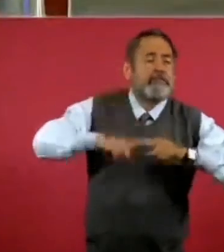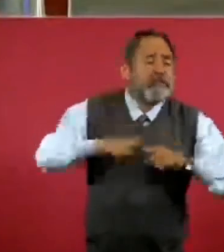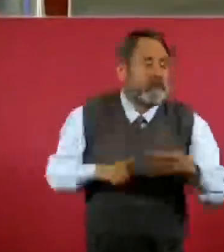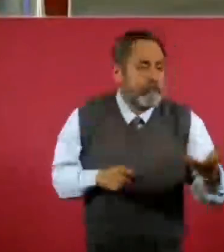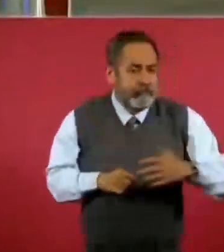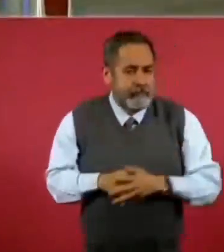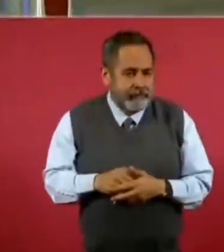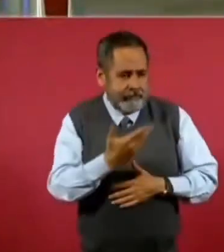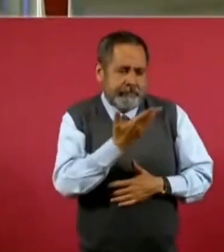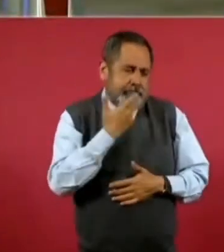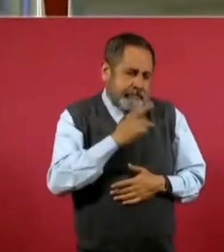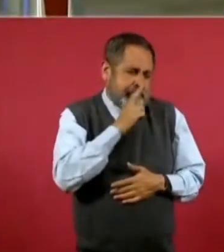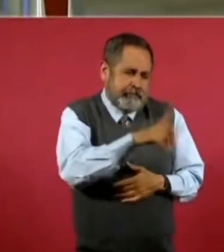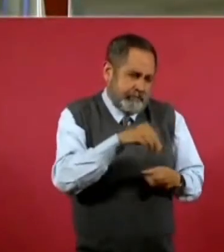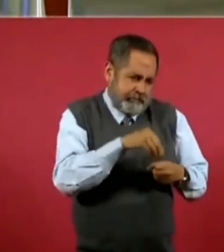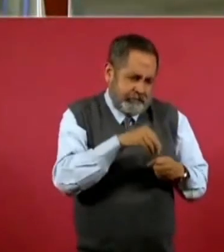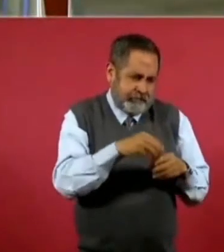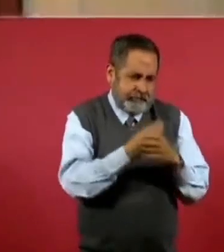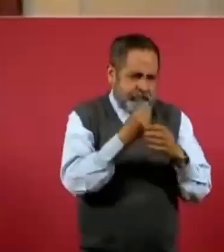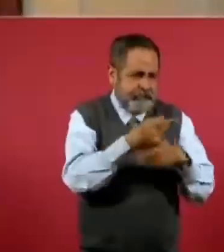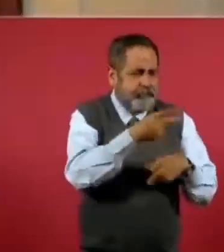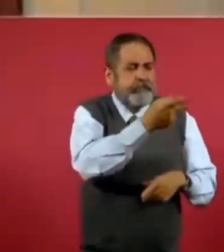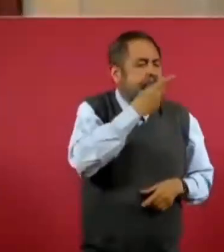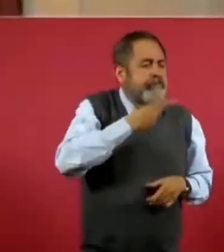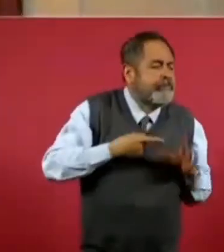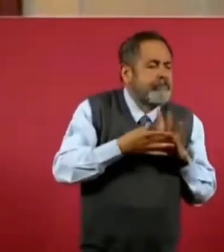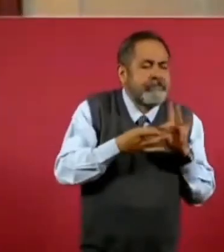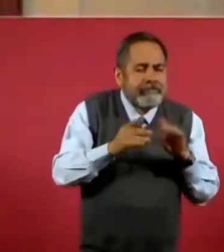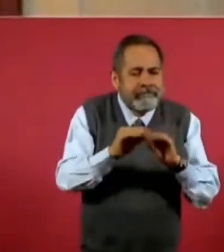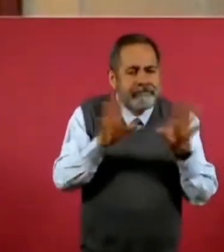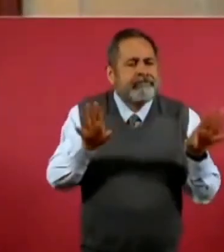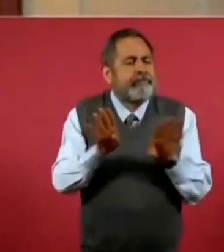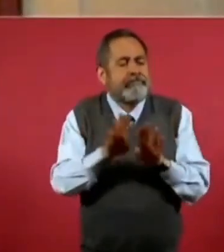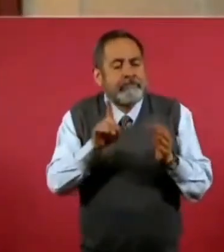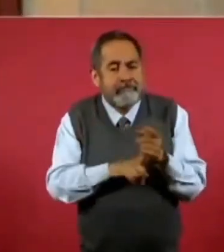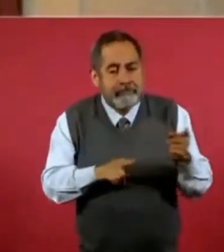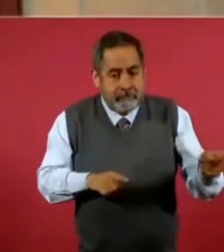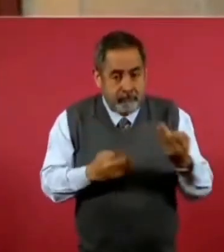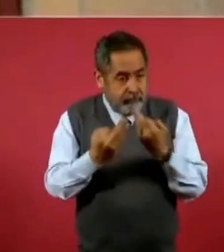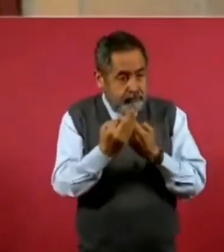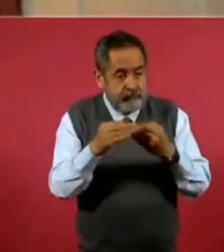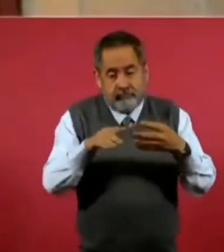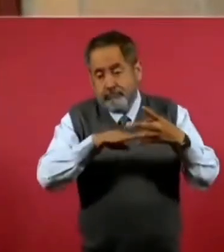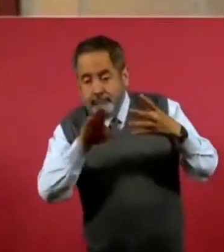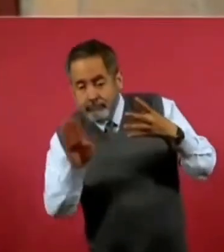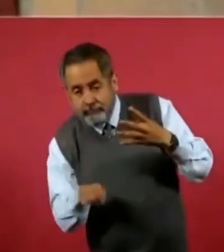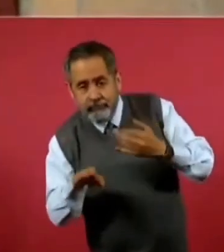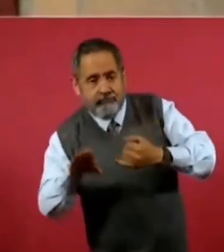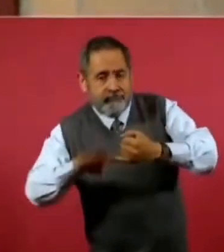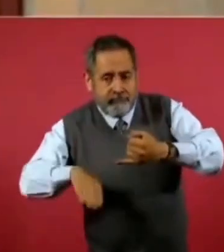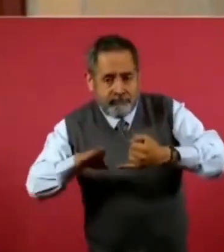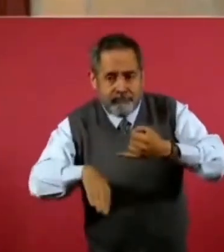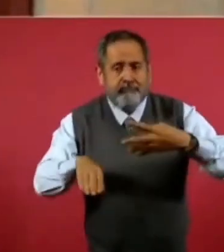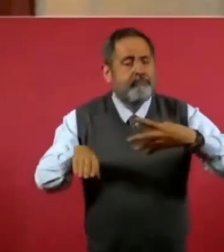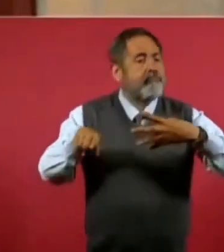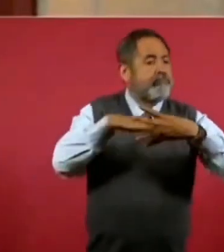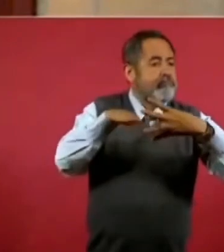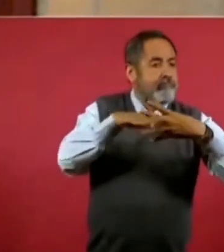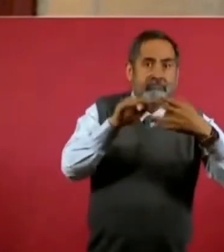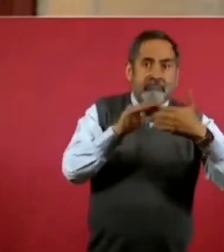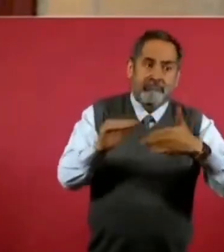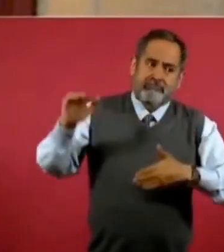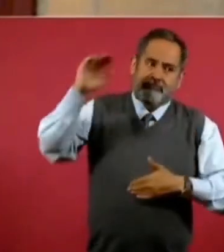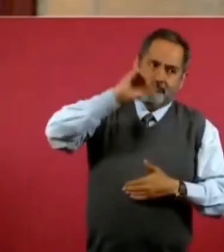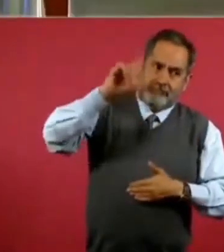sé que no puedes revelar tus fuentes, pero nada más que nos digas si fue de los de abajo, de los de en medio o de los de